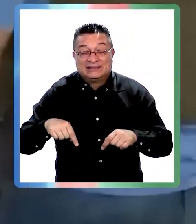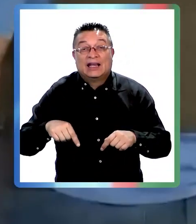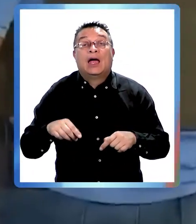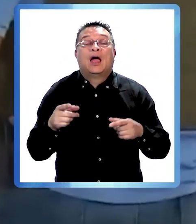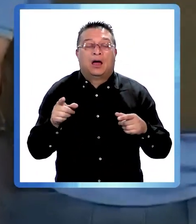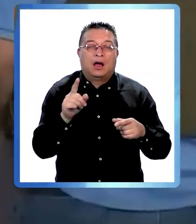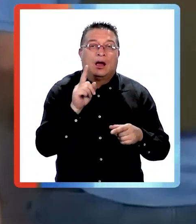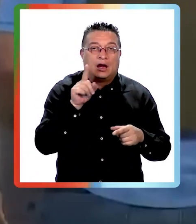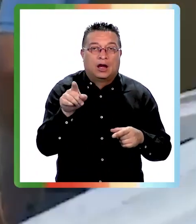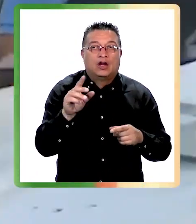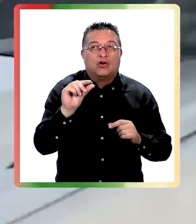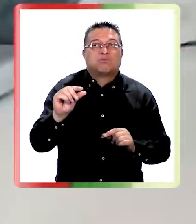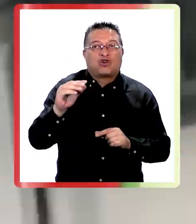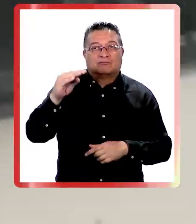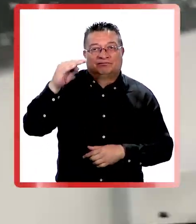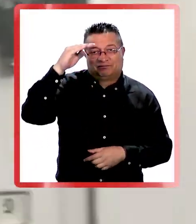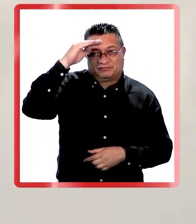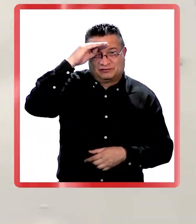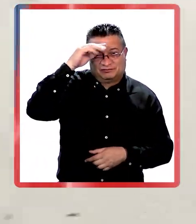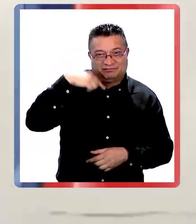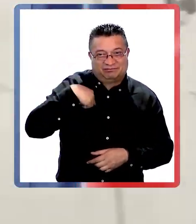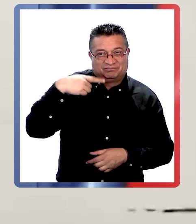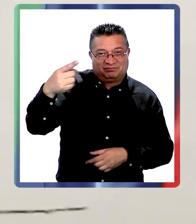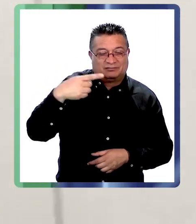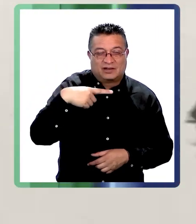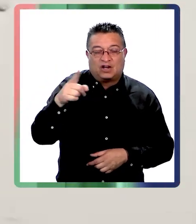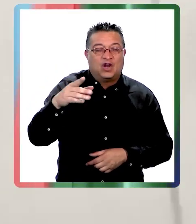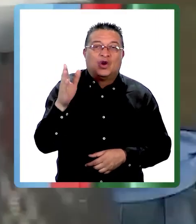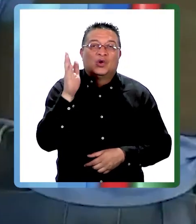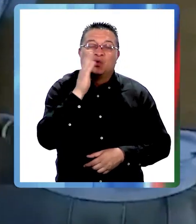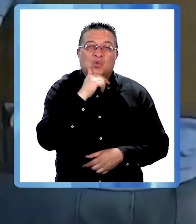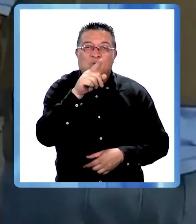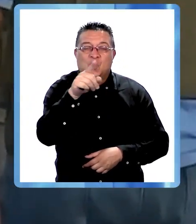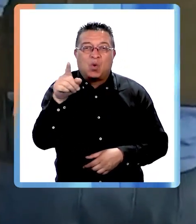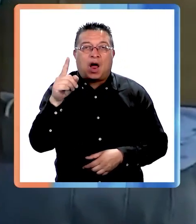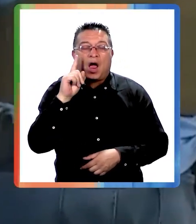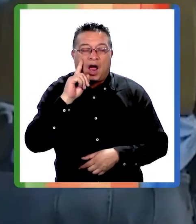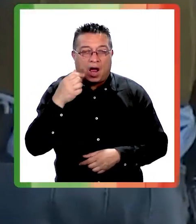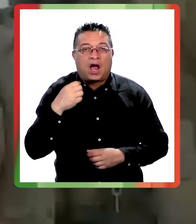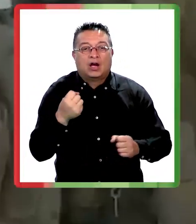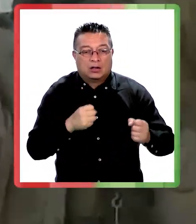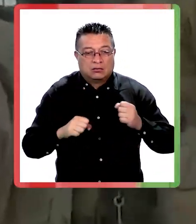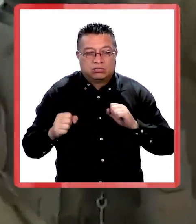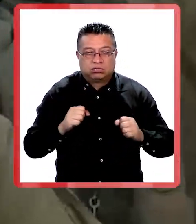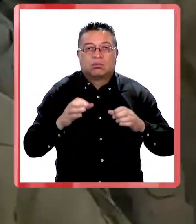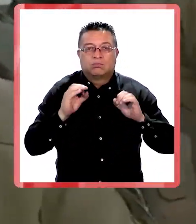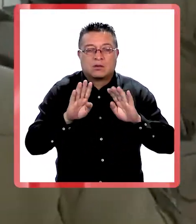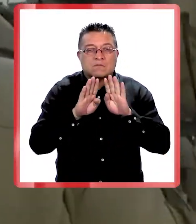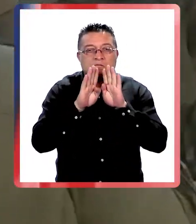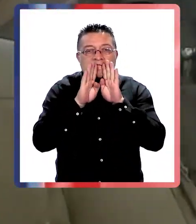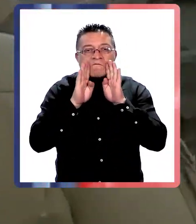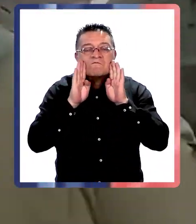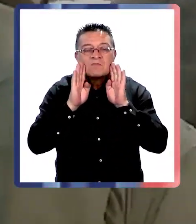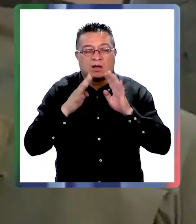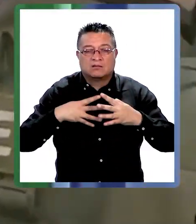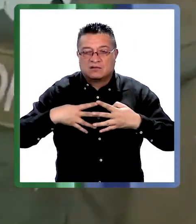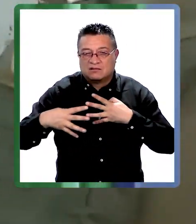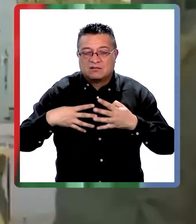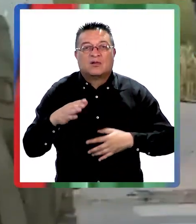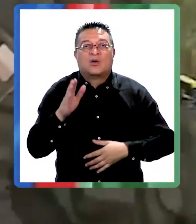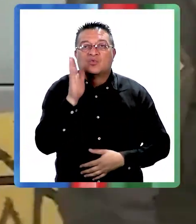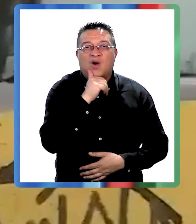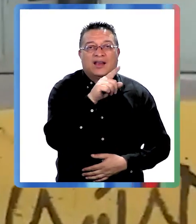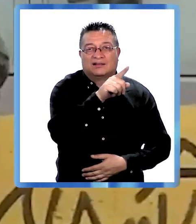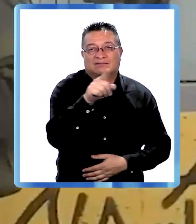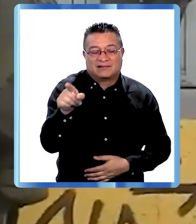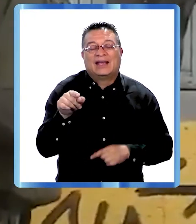país, han perdido también como la capacidad de tener comportamientos probos, ¿ya? Eso es